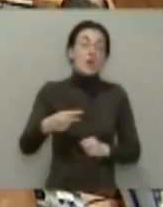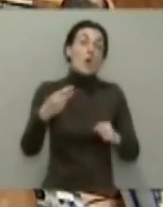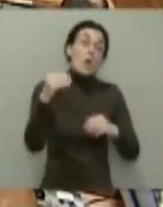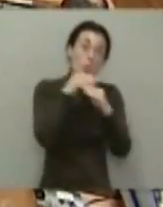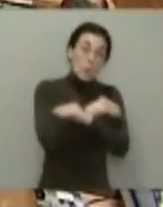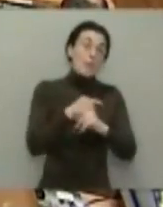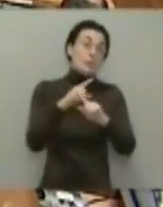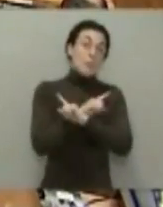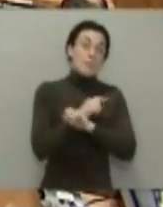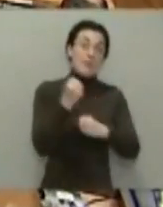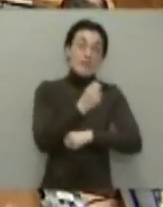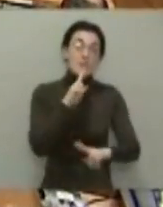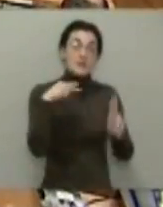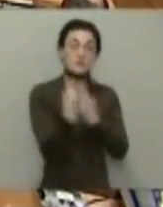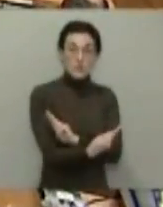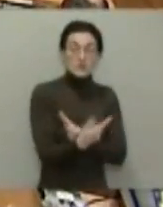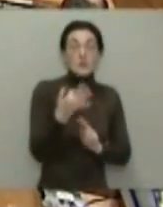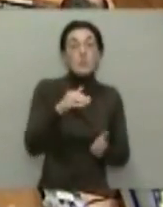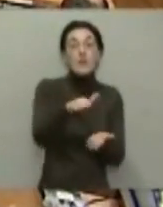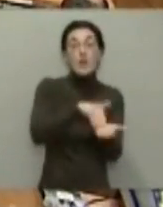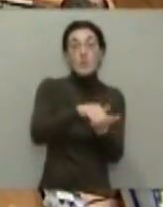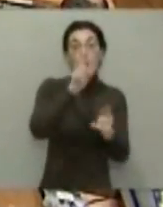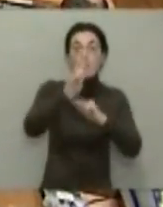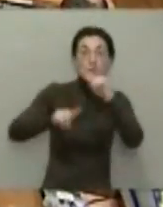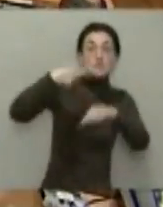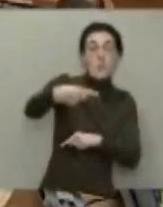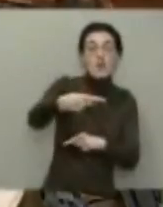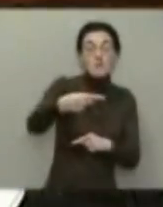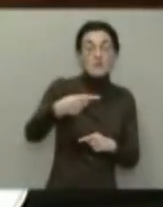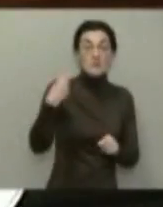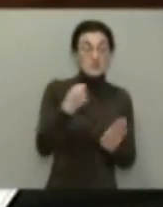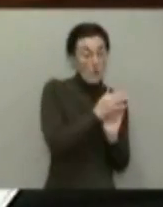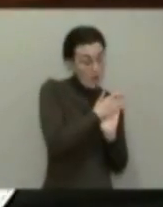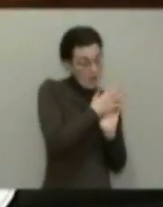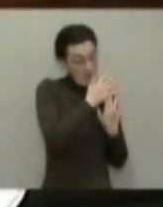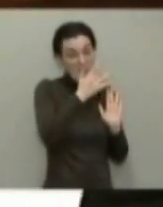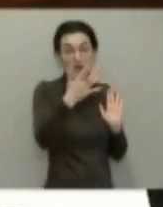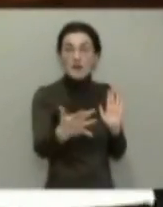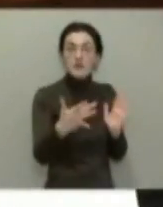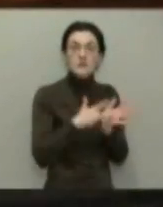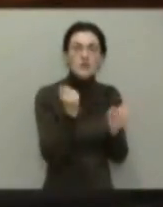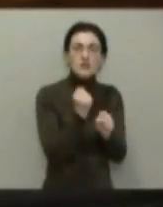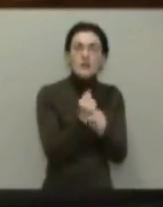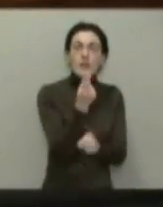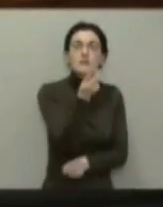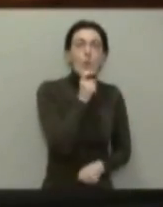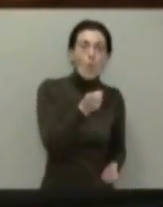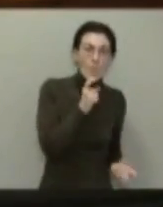diciembre, y que probablemente se cobrará al año siguiente, y durante todo ese año se va a trabajar ¿con qué